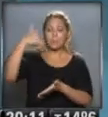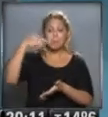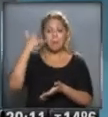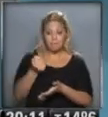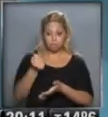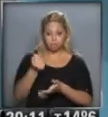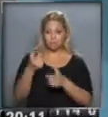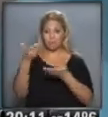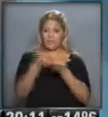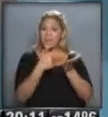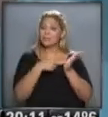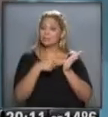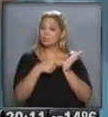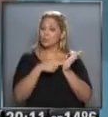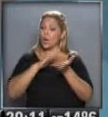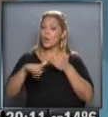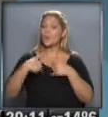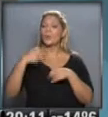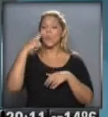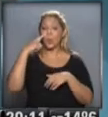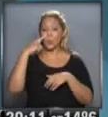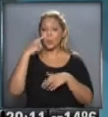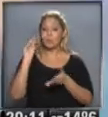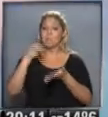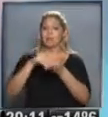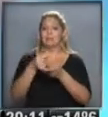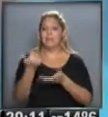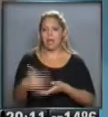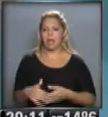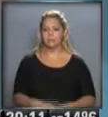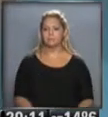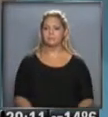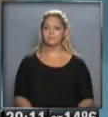de junio incluirían un monto retroactivo.